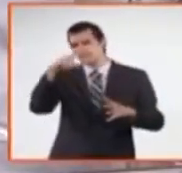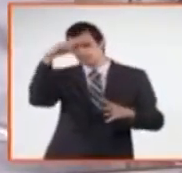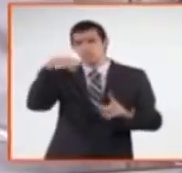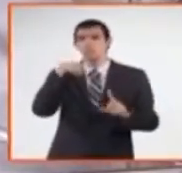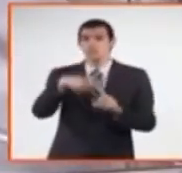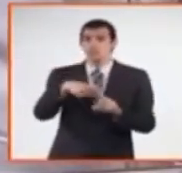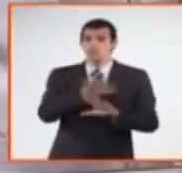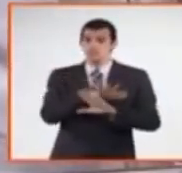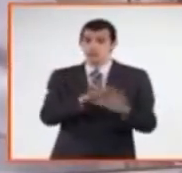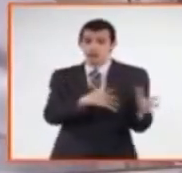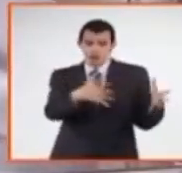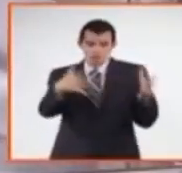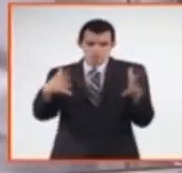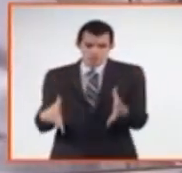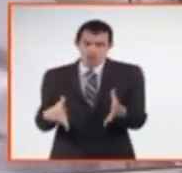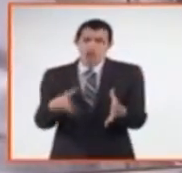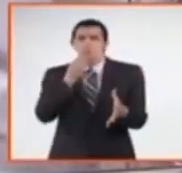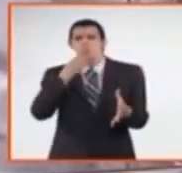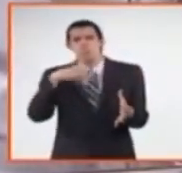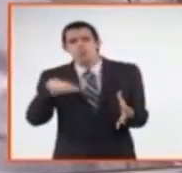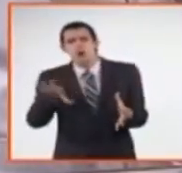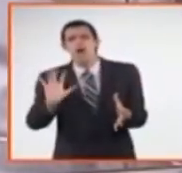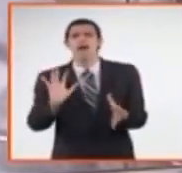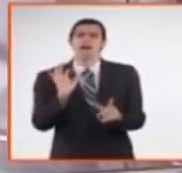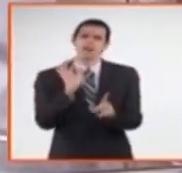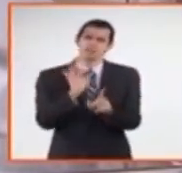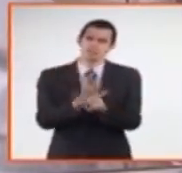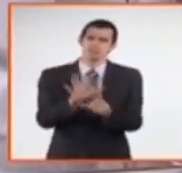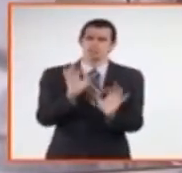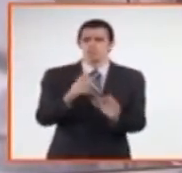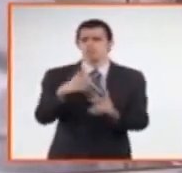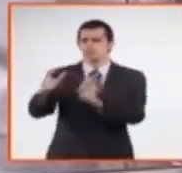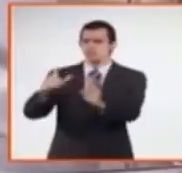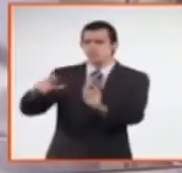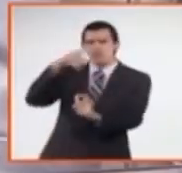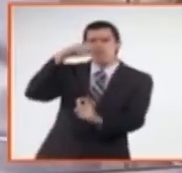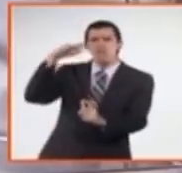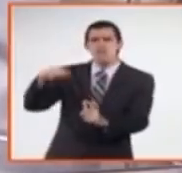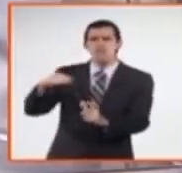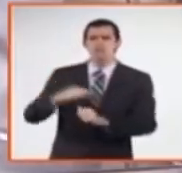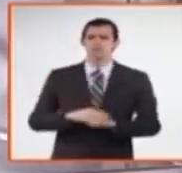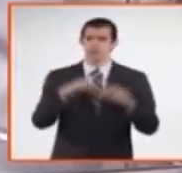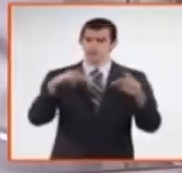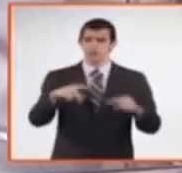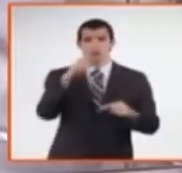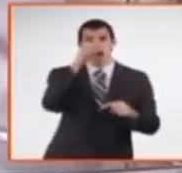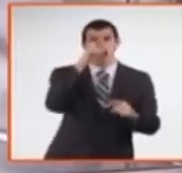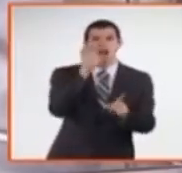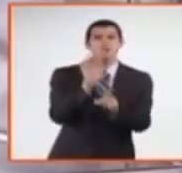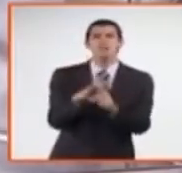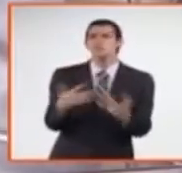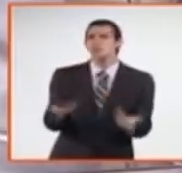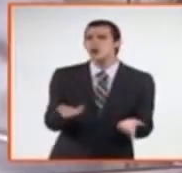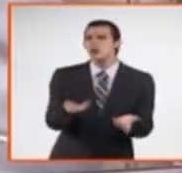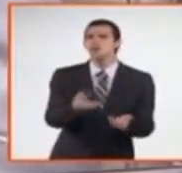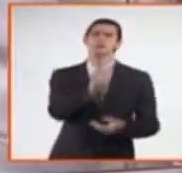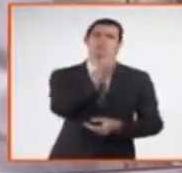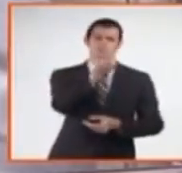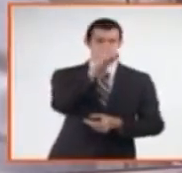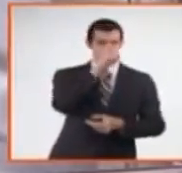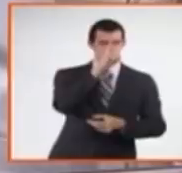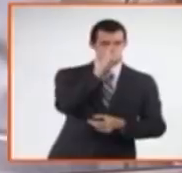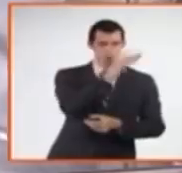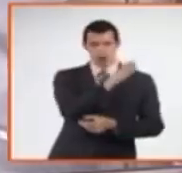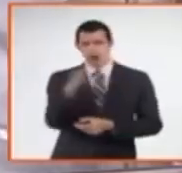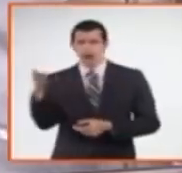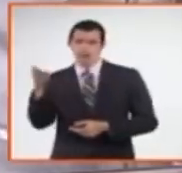sí no si nos pensamos que toda la información que hace falta para el autorizó de uso de emergencia fue